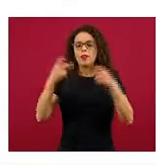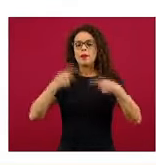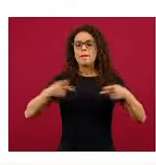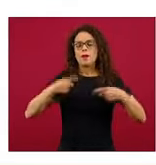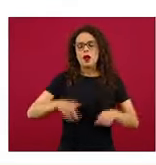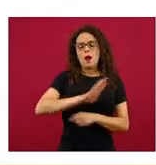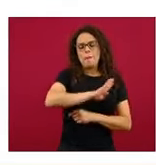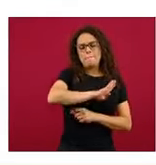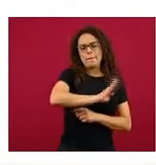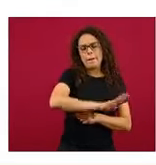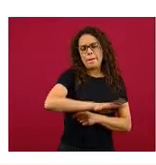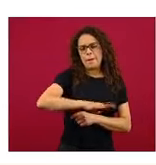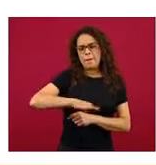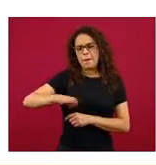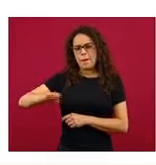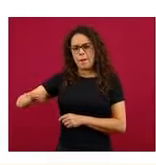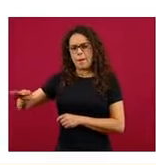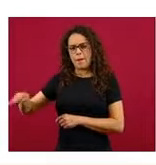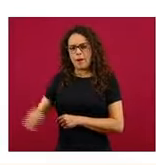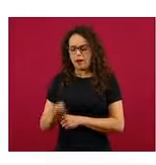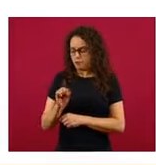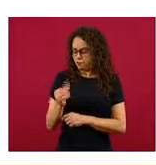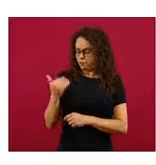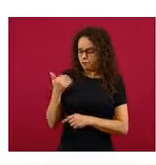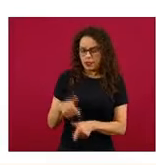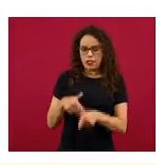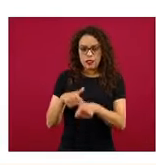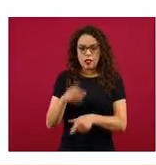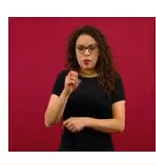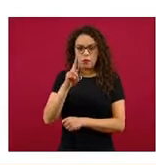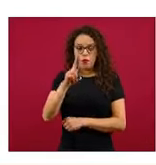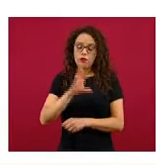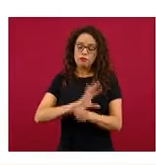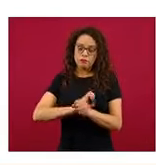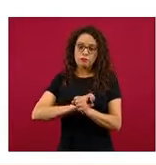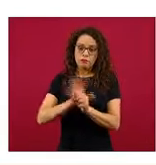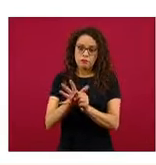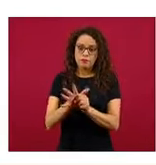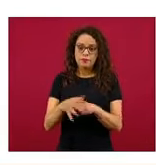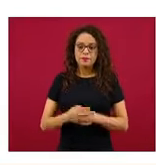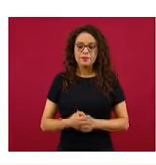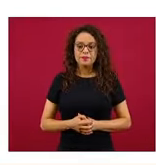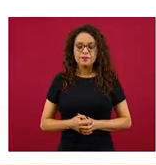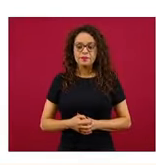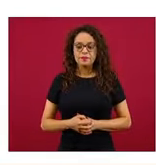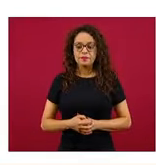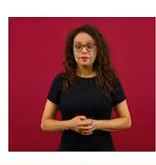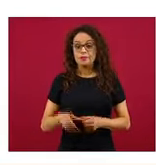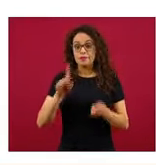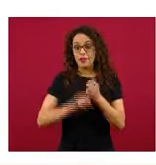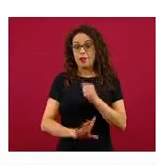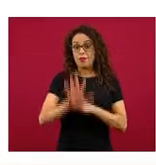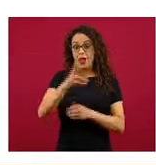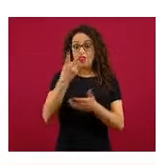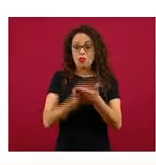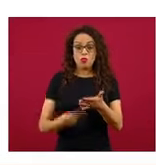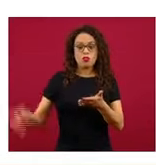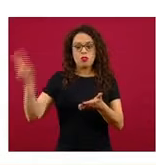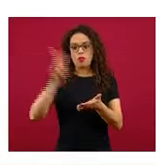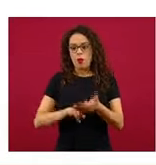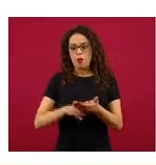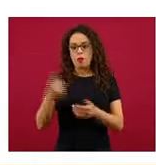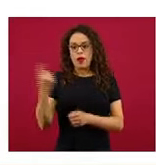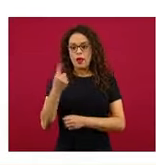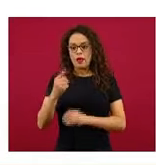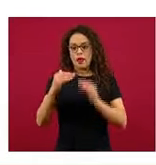defunciones que están ocurriendo recientemente a consecuencia de la pandemia. Prácticamente duplica las que se están observando en